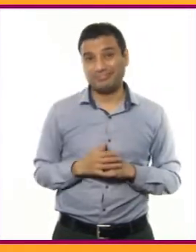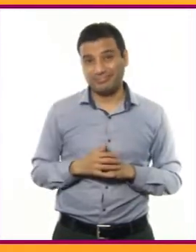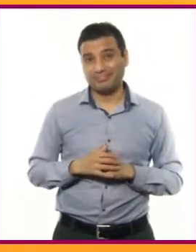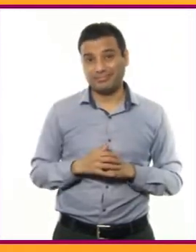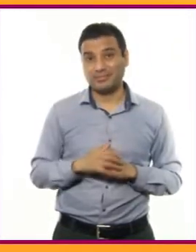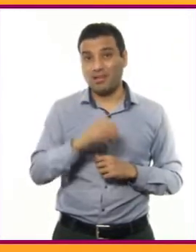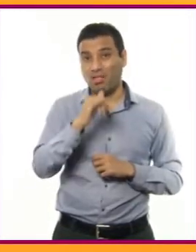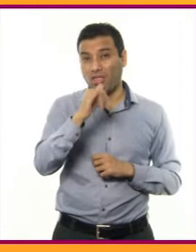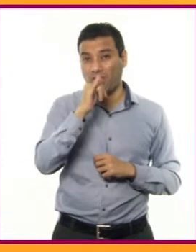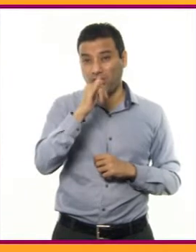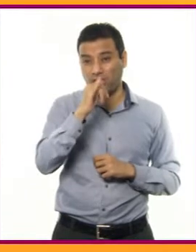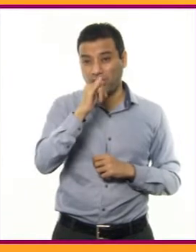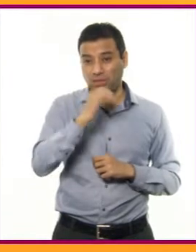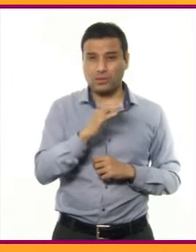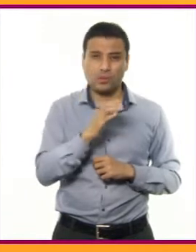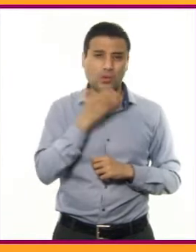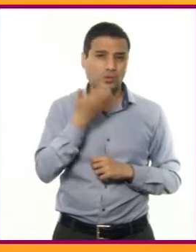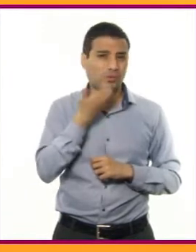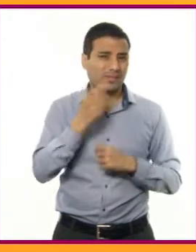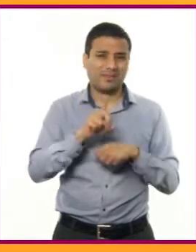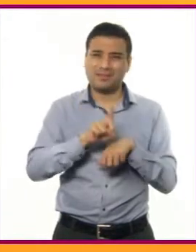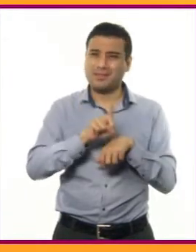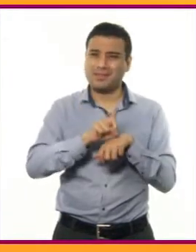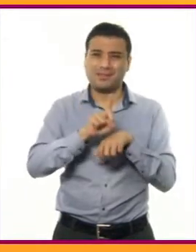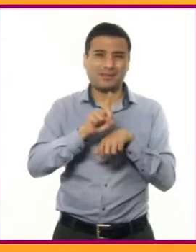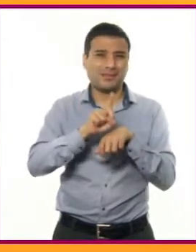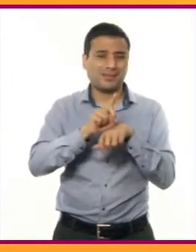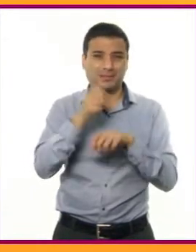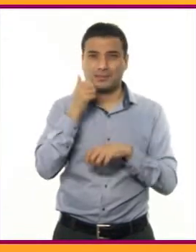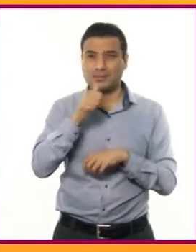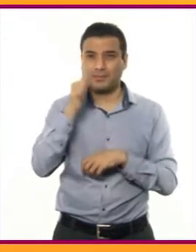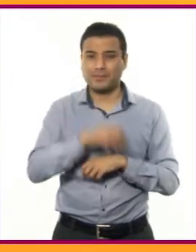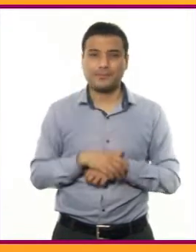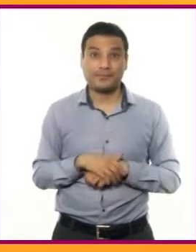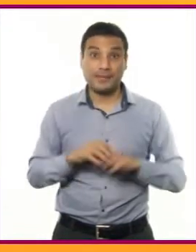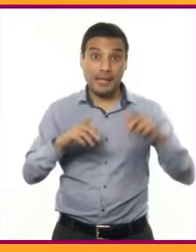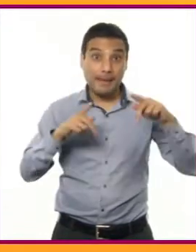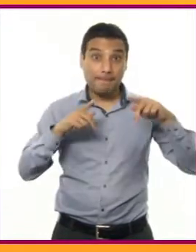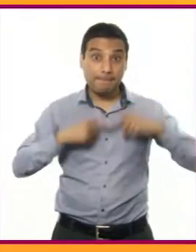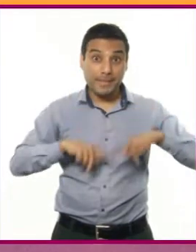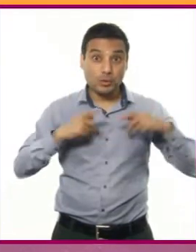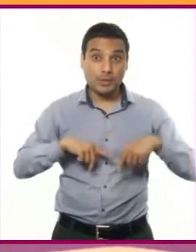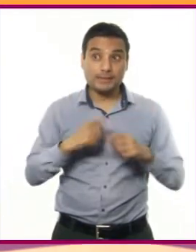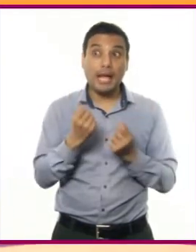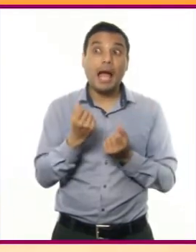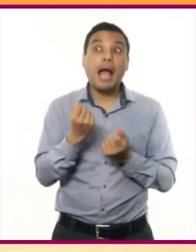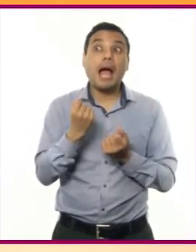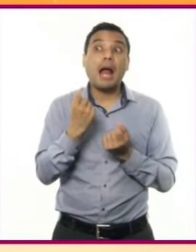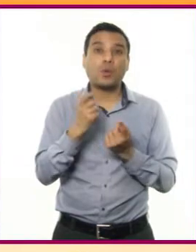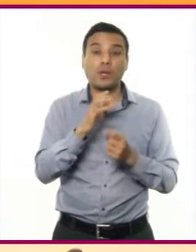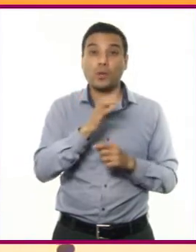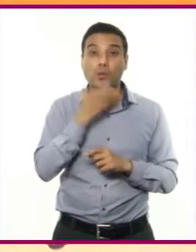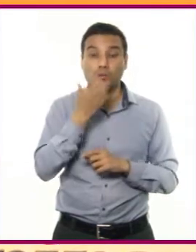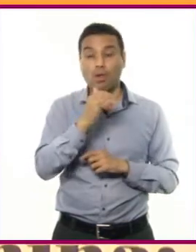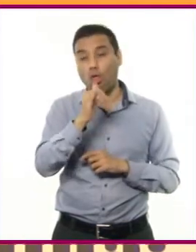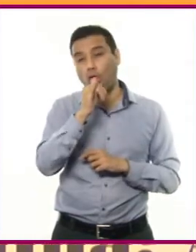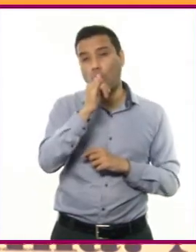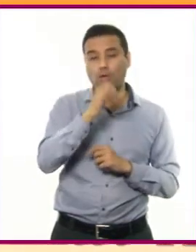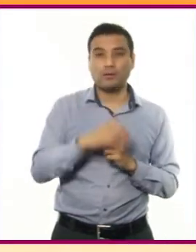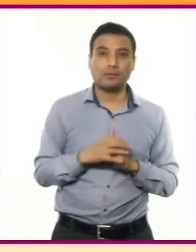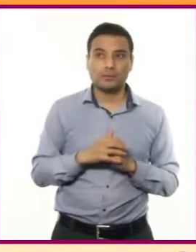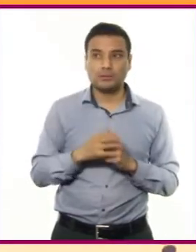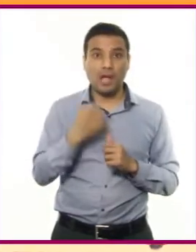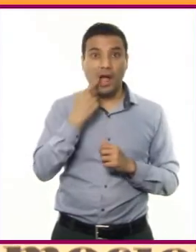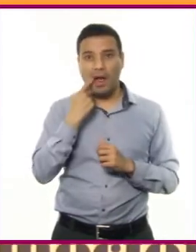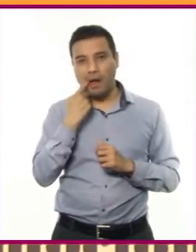alcohol forma parte de nuestra vida cotidiana y es difícil para las personas dependientes a él alejarse cuando ya